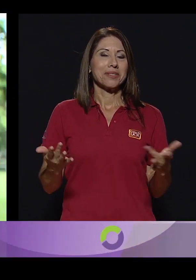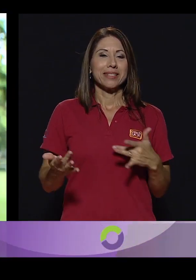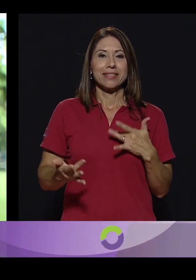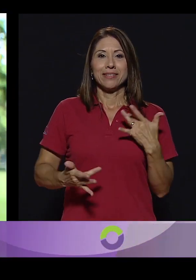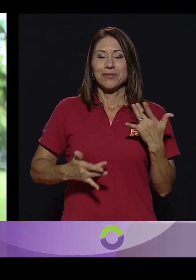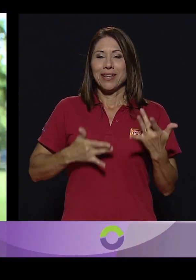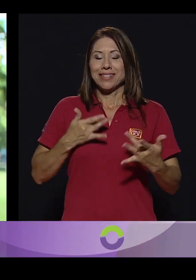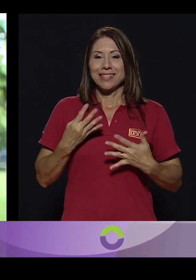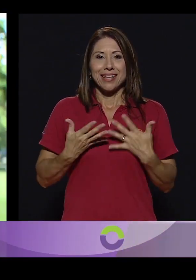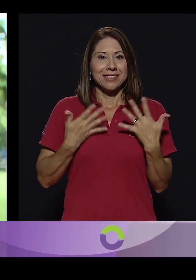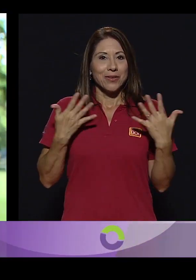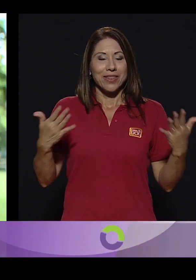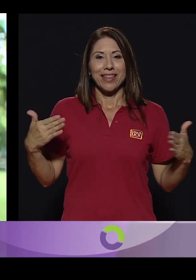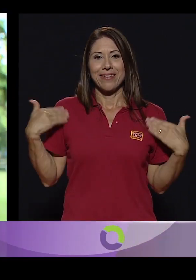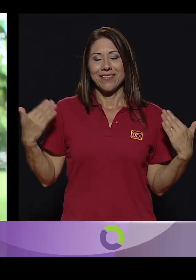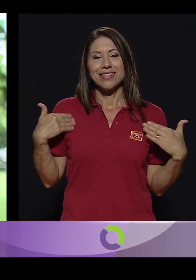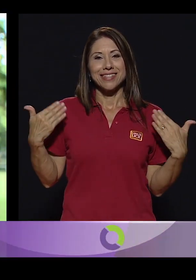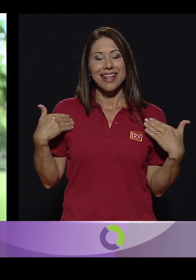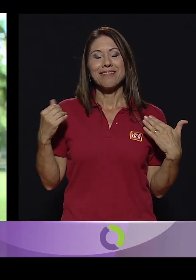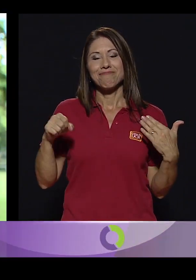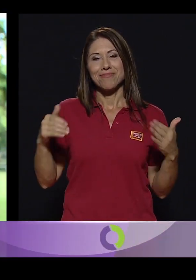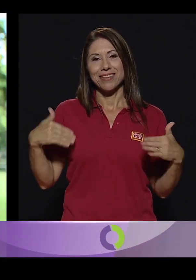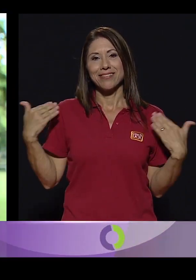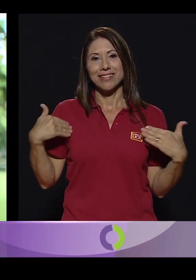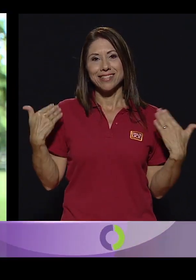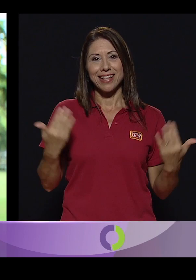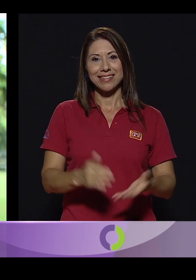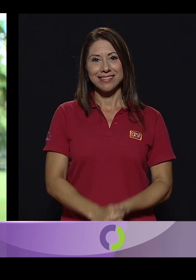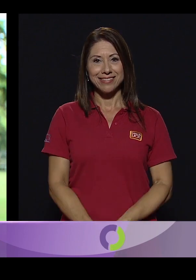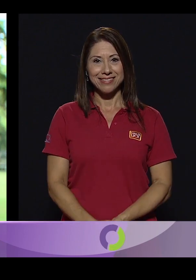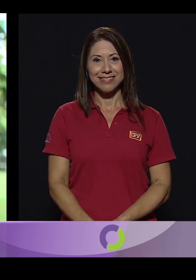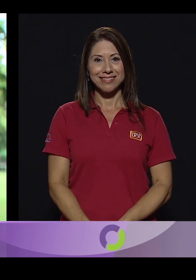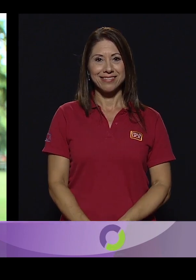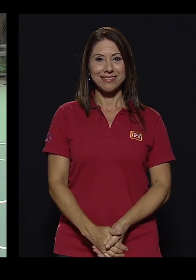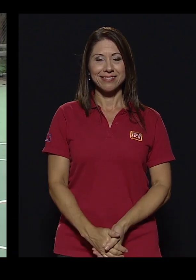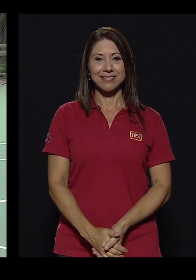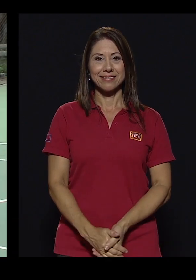una sensación de fenicia feliz